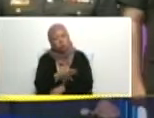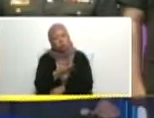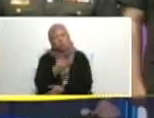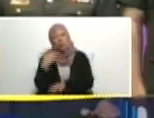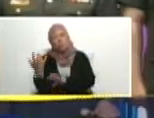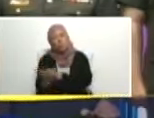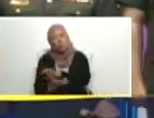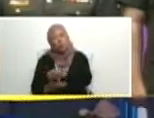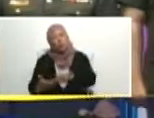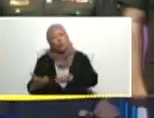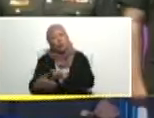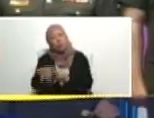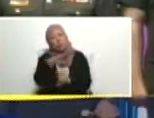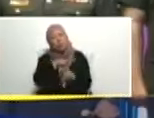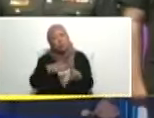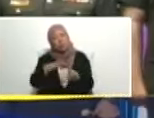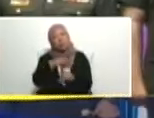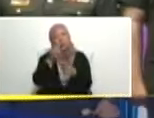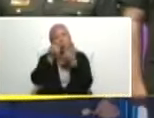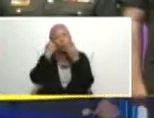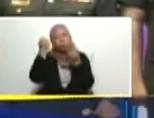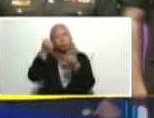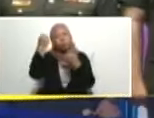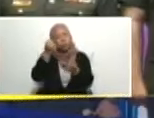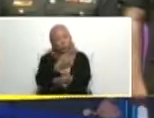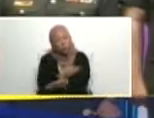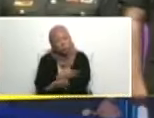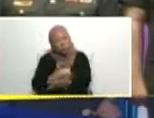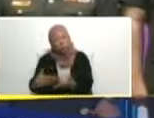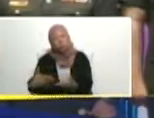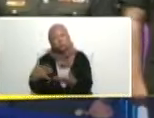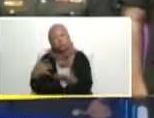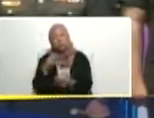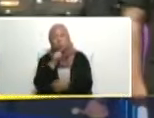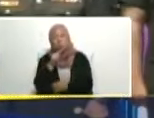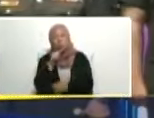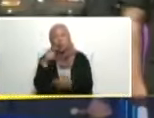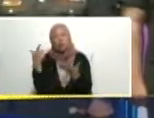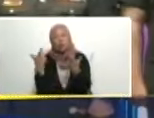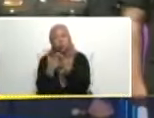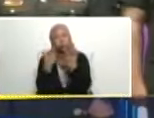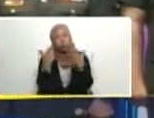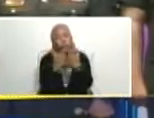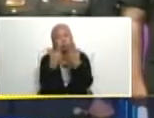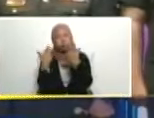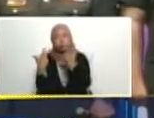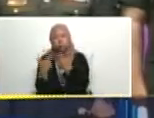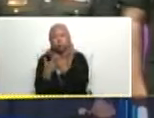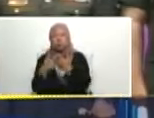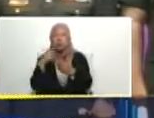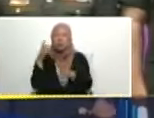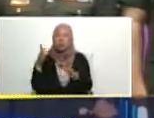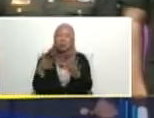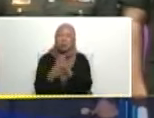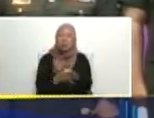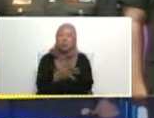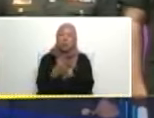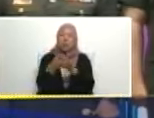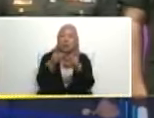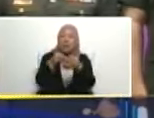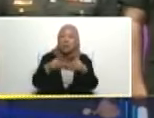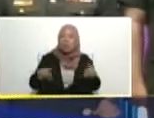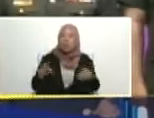sangre venezolana, para seguir en el intento vacuo de fracturar, de fragmentar a la